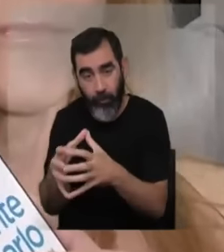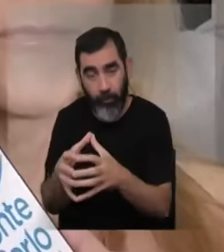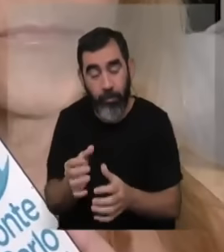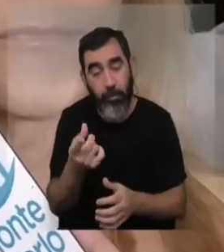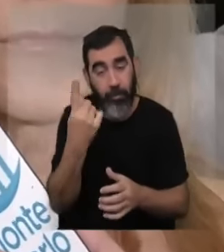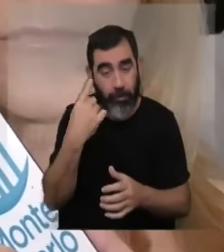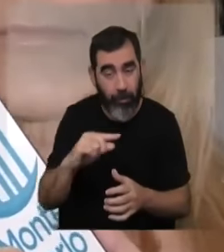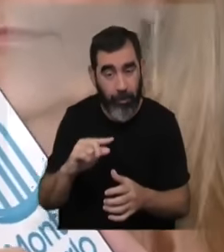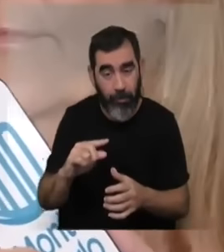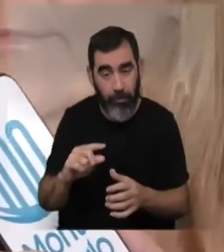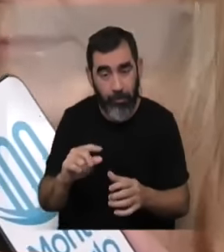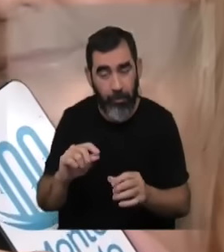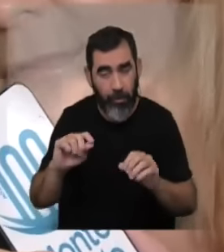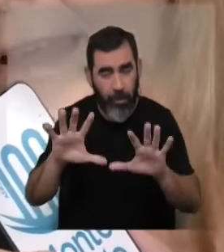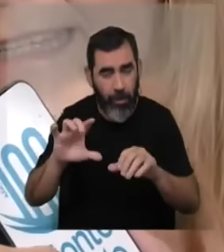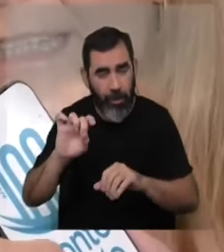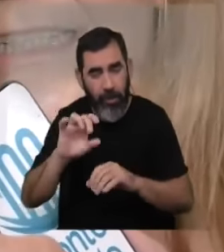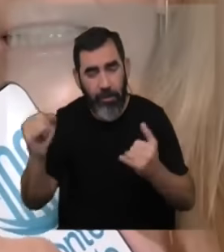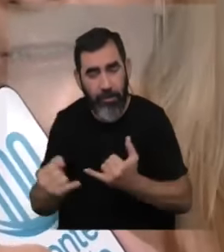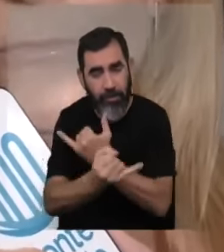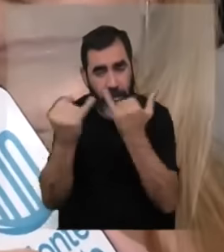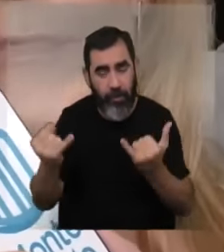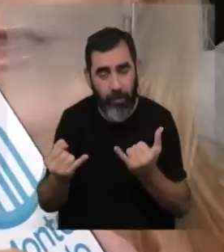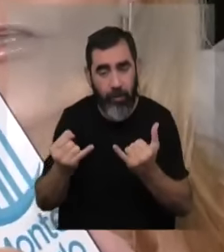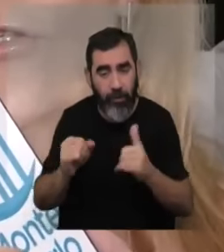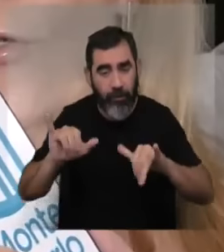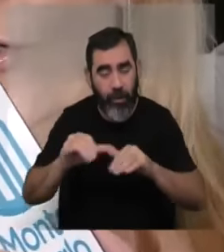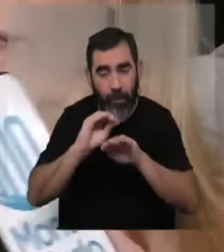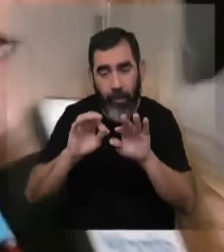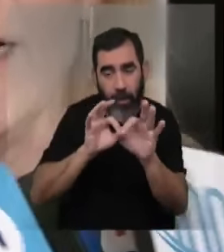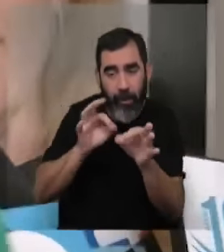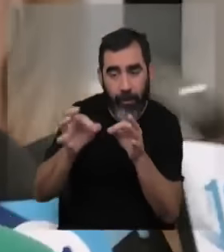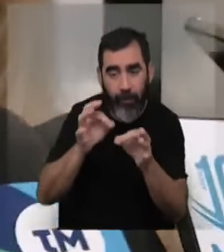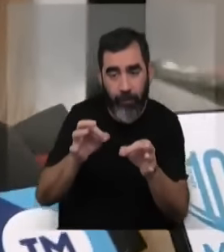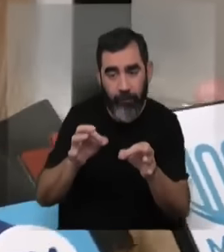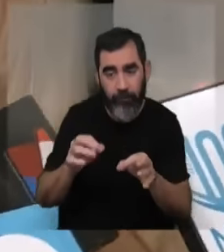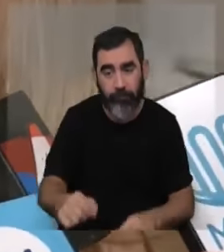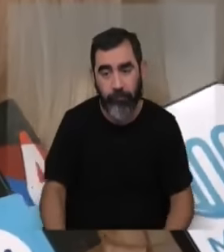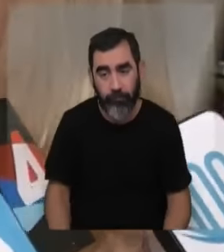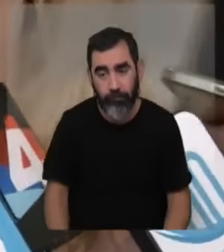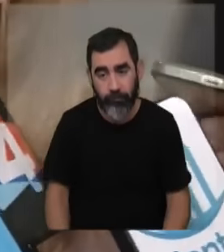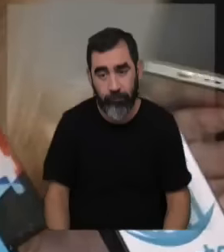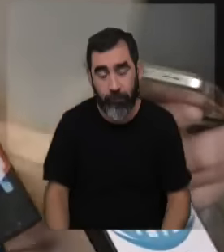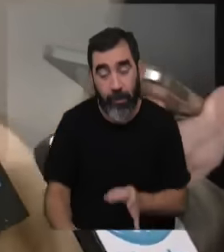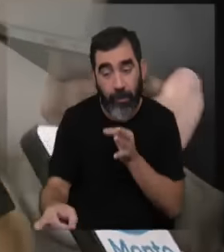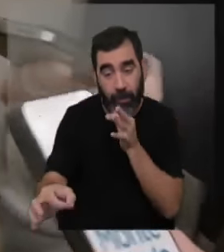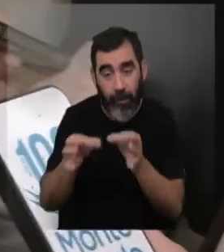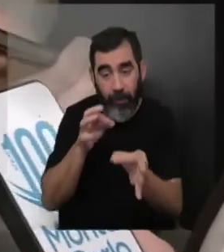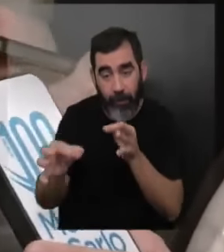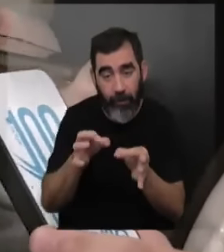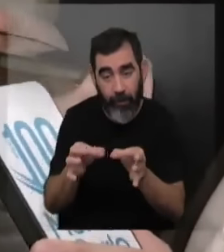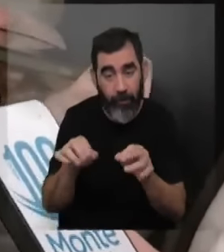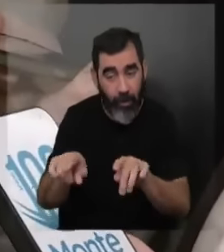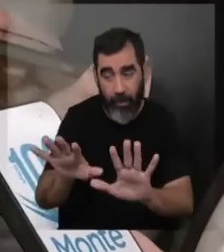pero no va a pasar más de 10 15 donde ya empezamos a anunciar la estrategia Yo diría que que la estrategia